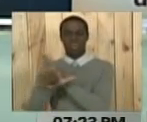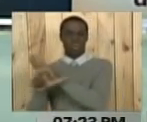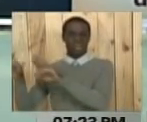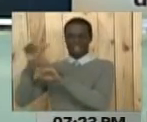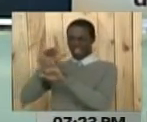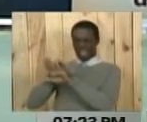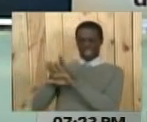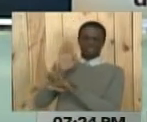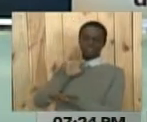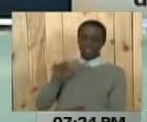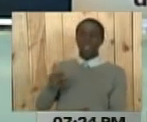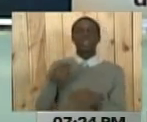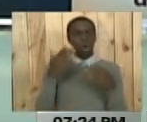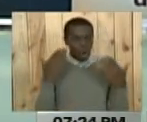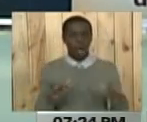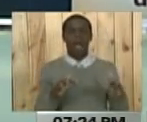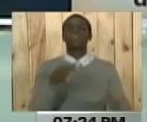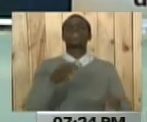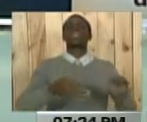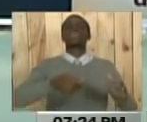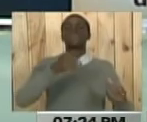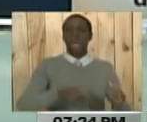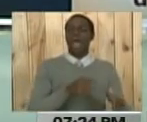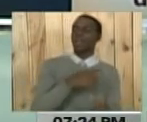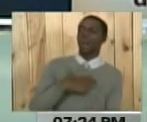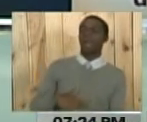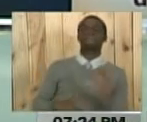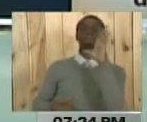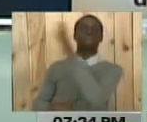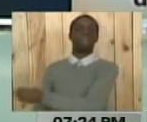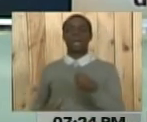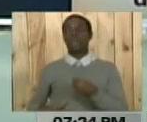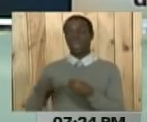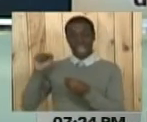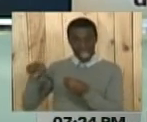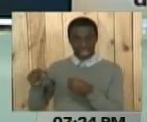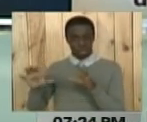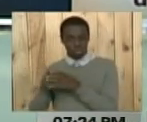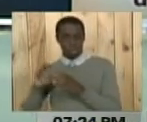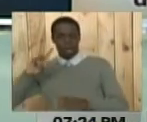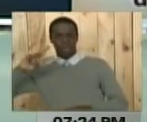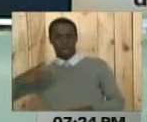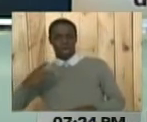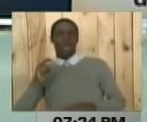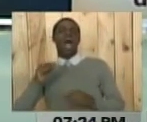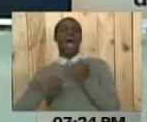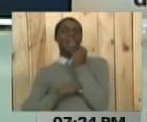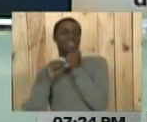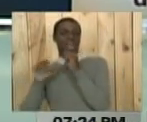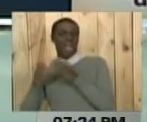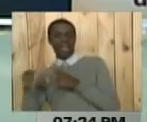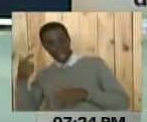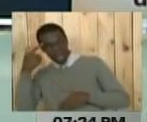que los tribunales tomen cartas en el asunto ante los llamados terroristas de este grupo que pretende utilizar la legalidad de